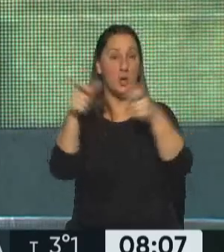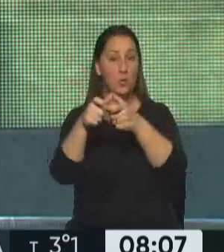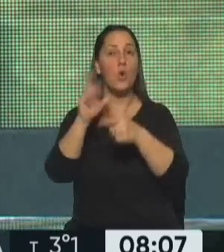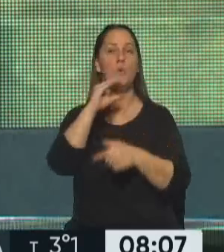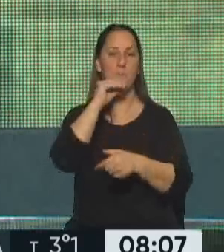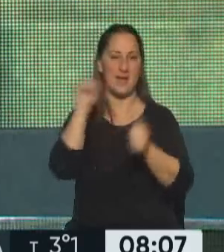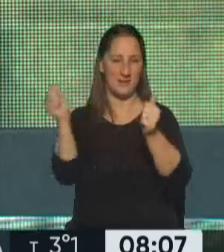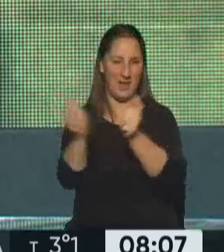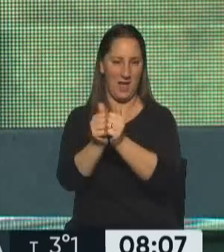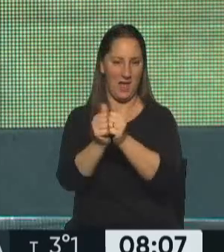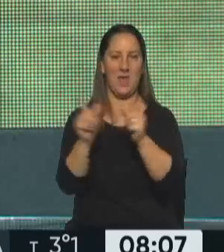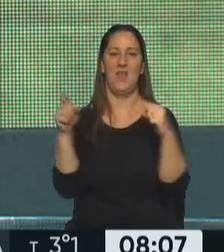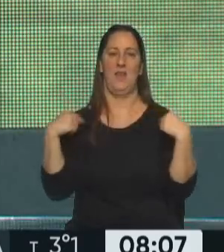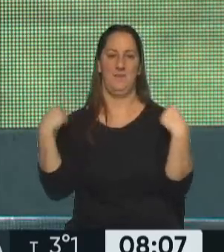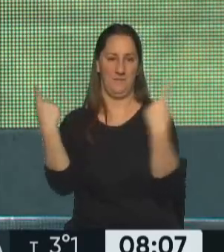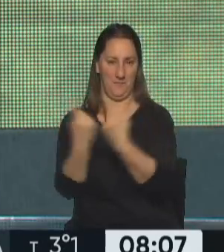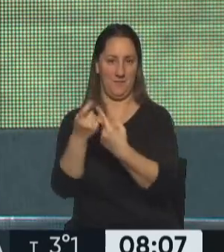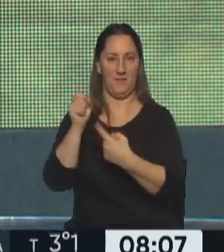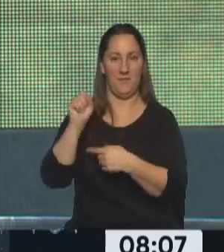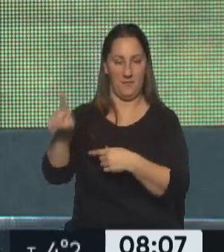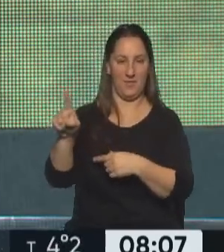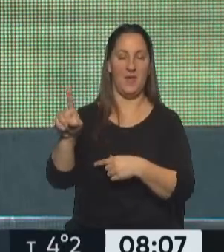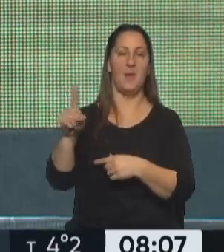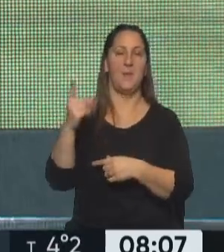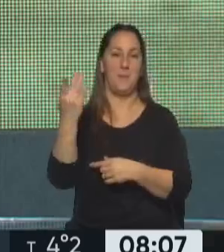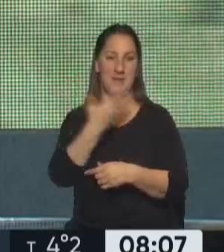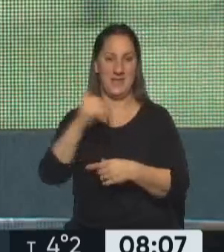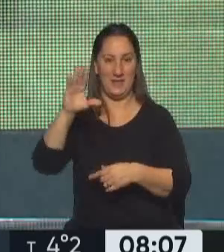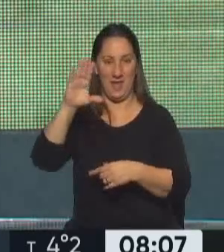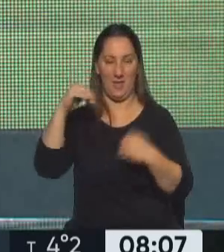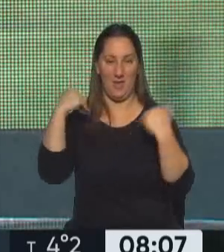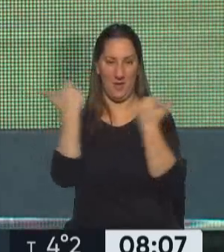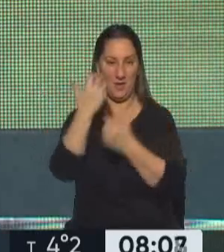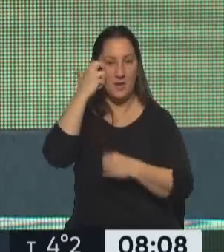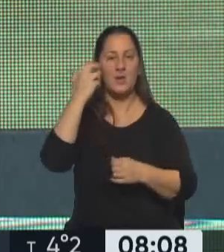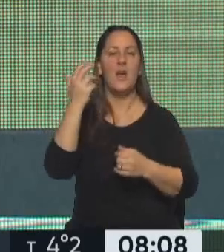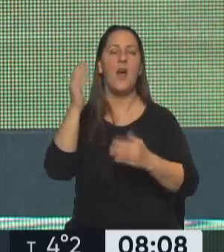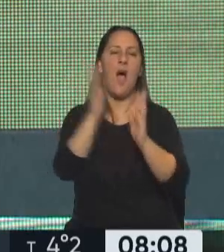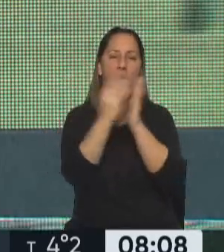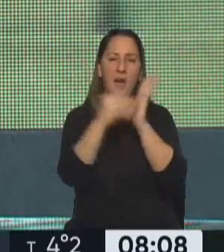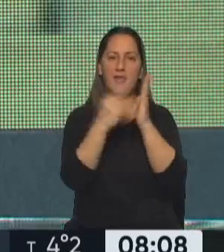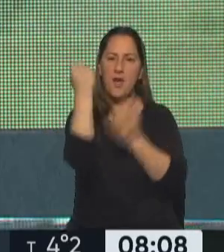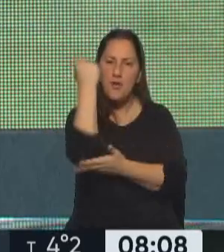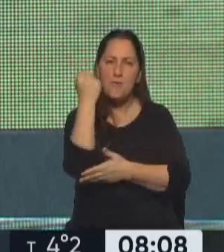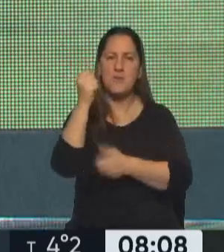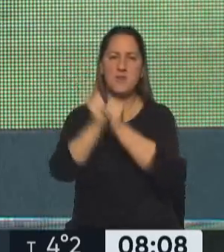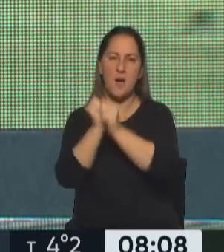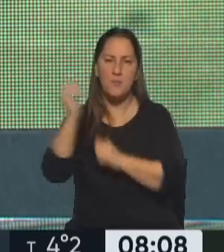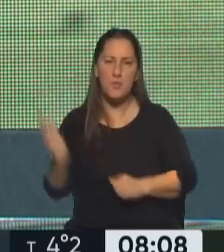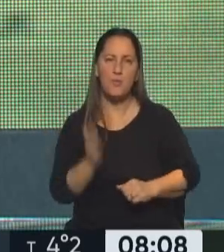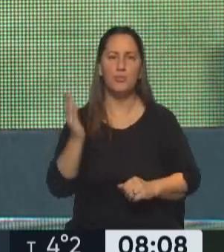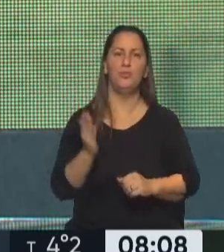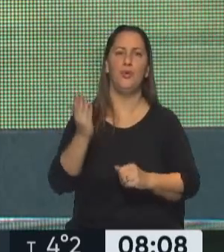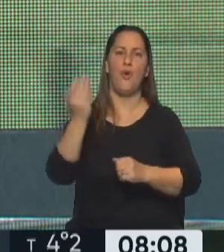Massa en el despacho de la presidencia de la Cámara para analizar esa agenda que tiene que ver con lo productivo, que tiene que ver con lo económico, que tiene que ver con lo